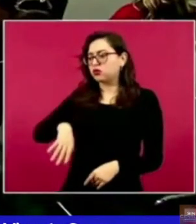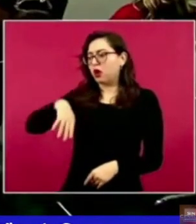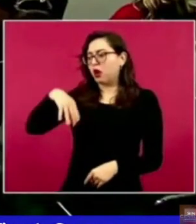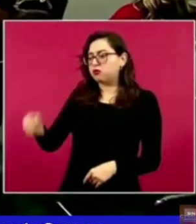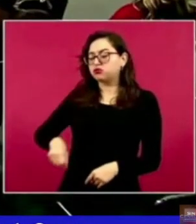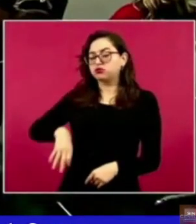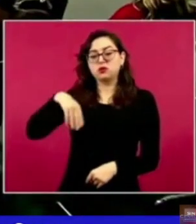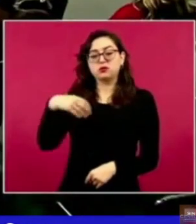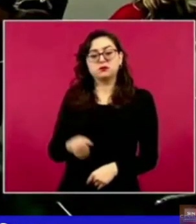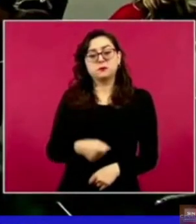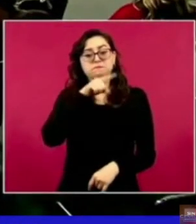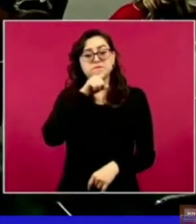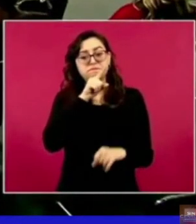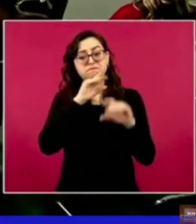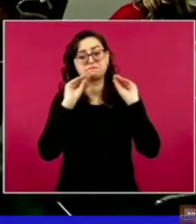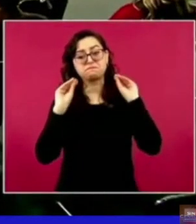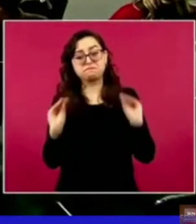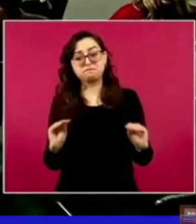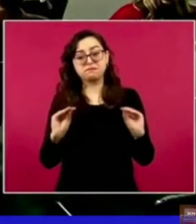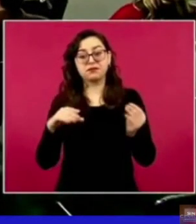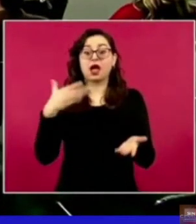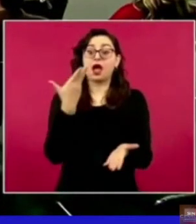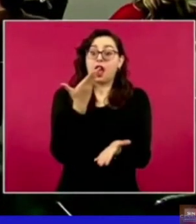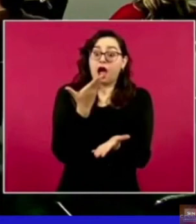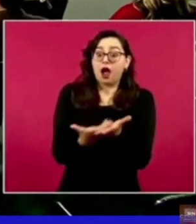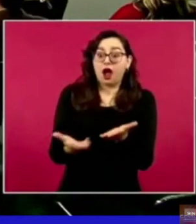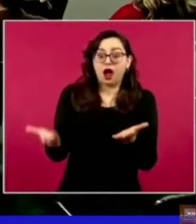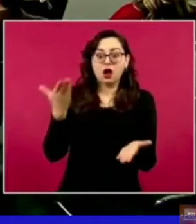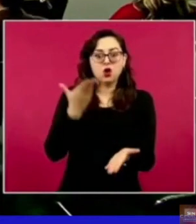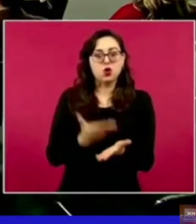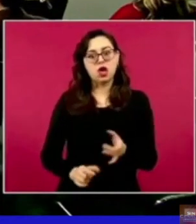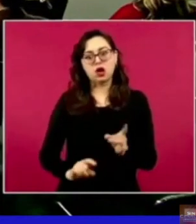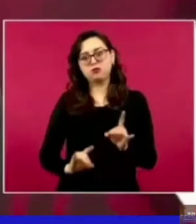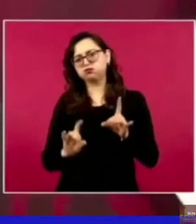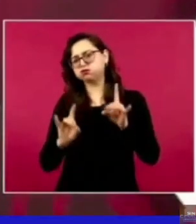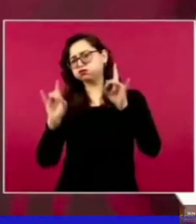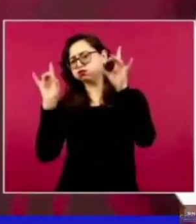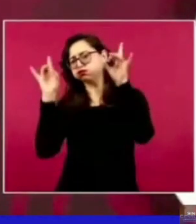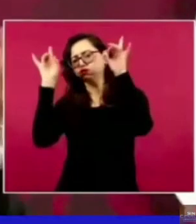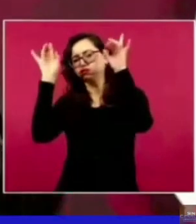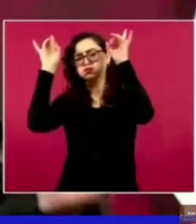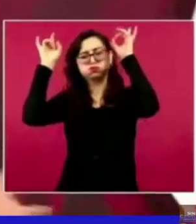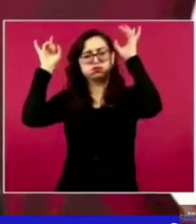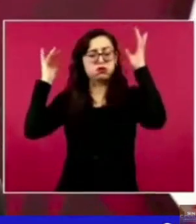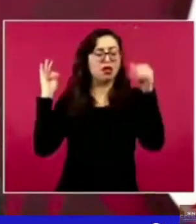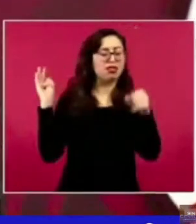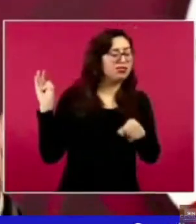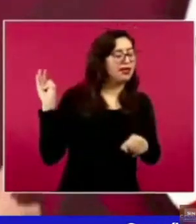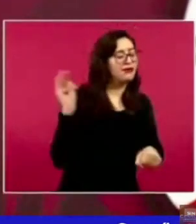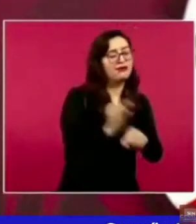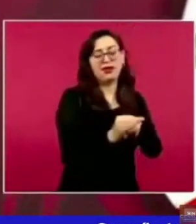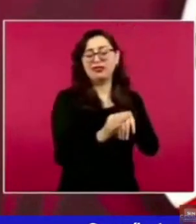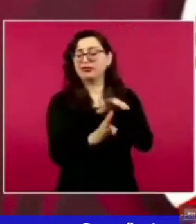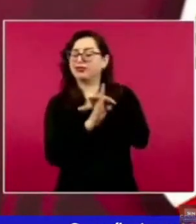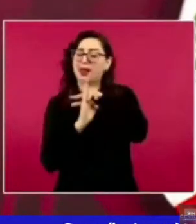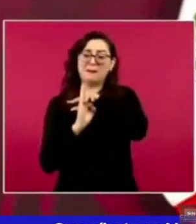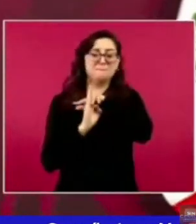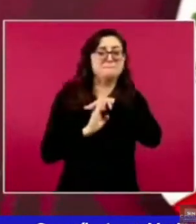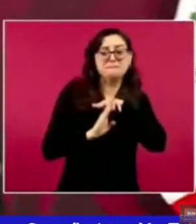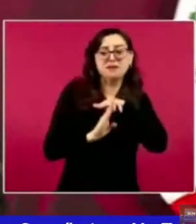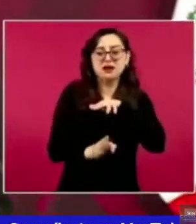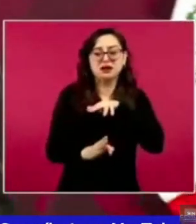son del bloque conservador. Ya saben ustedes lo que yo opino de